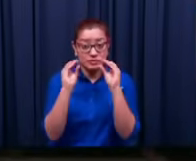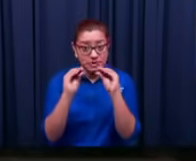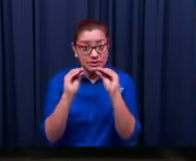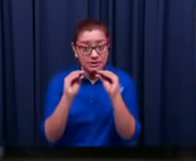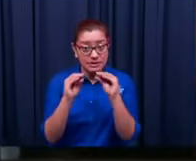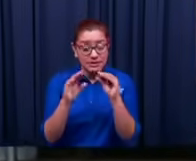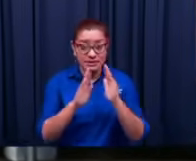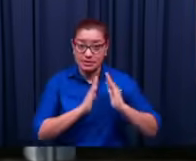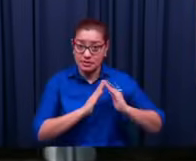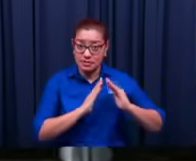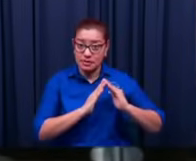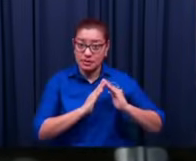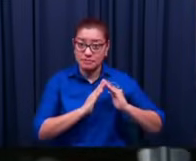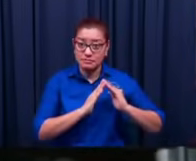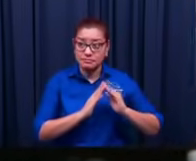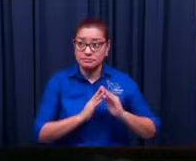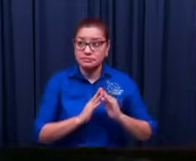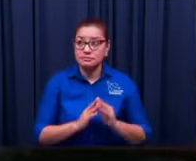¿Ah?